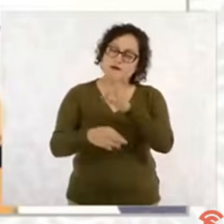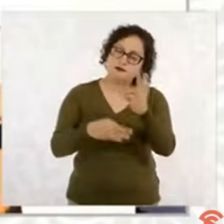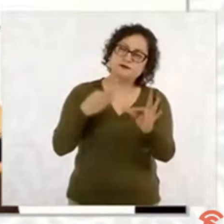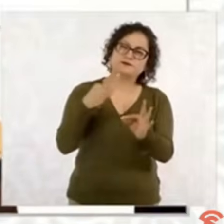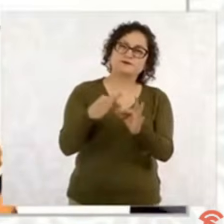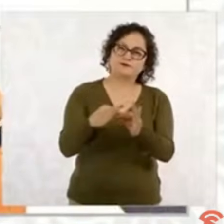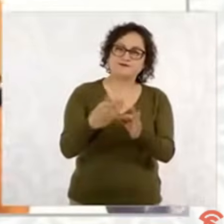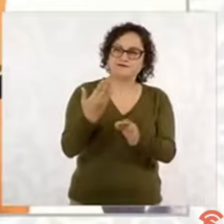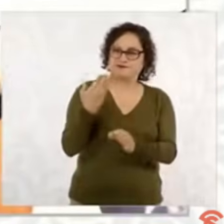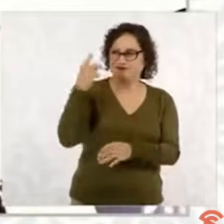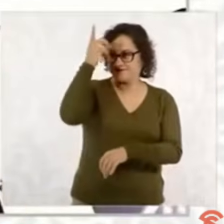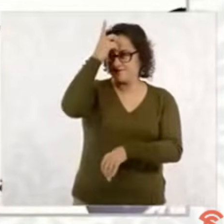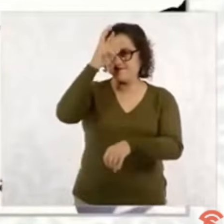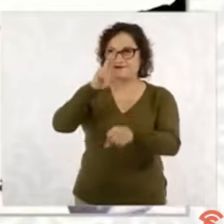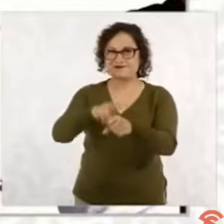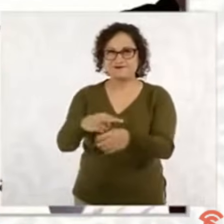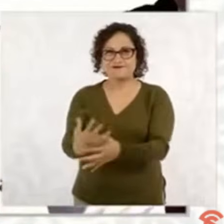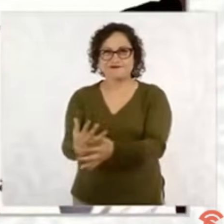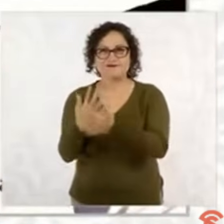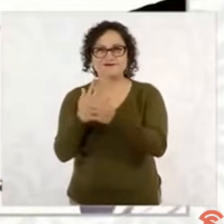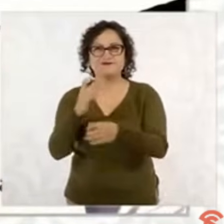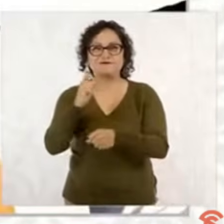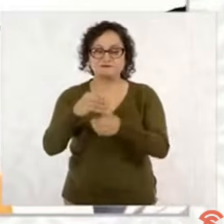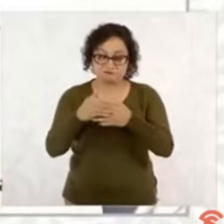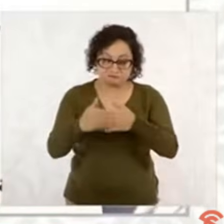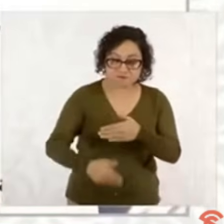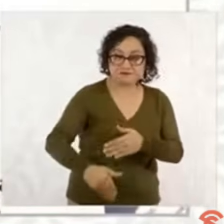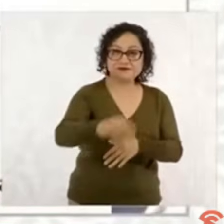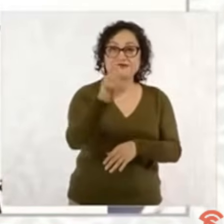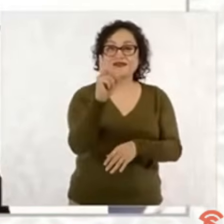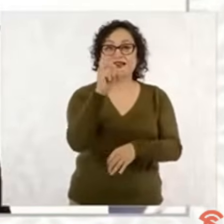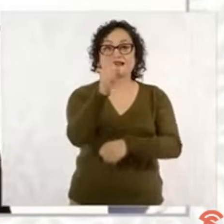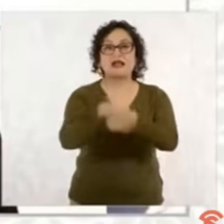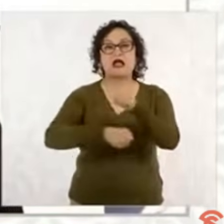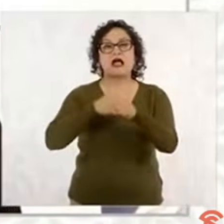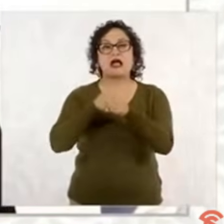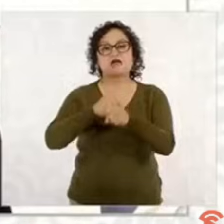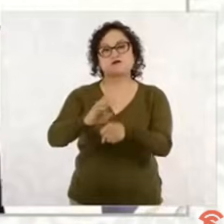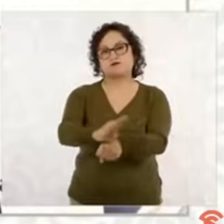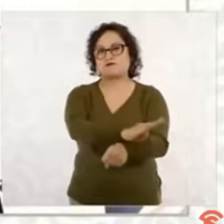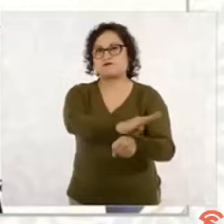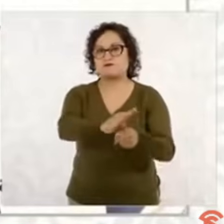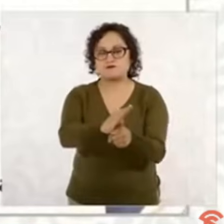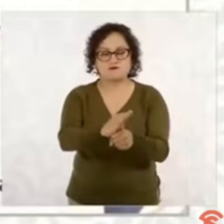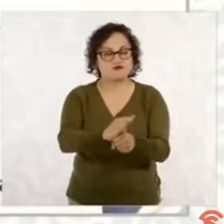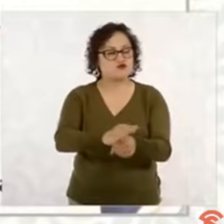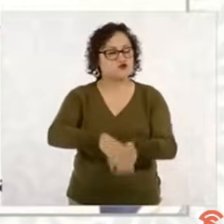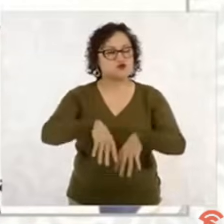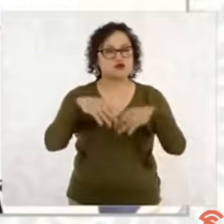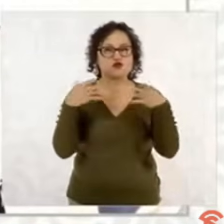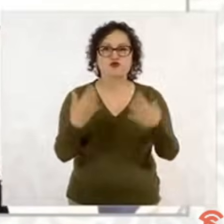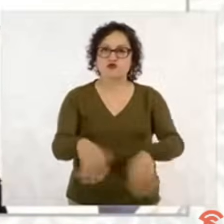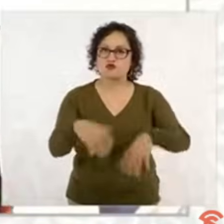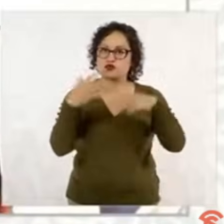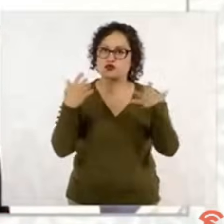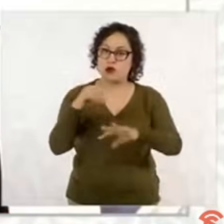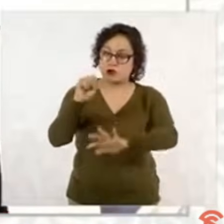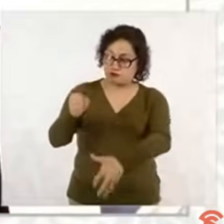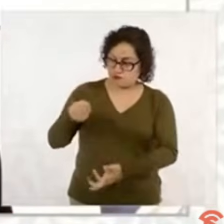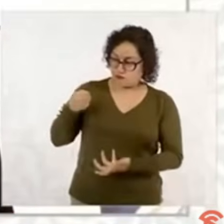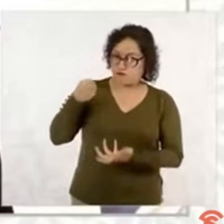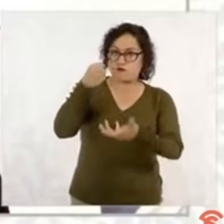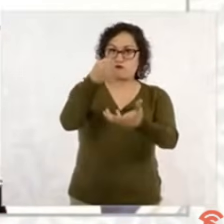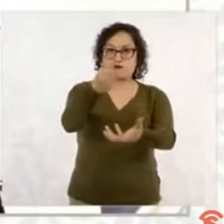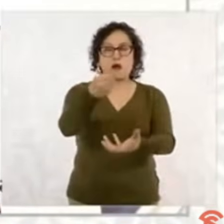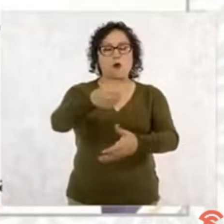Conagua, para los próximos por lo menos 30 años de esta zona metropolitana de nuestra capital. Una inversión sin precedentes que